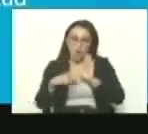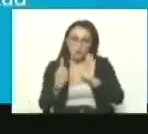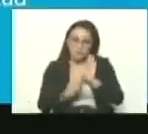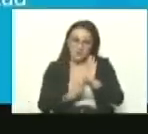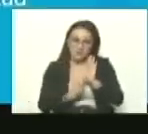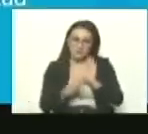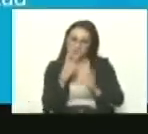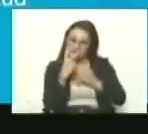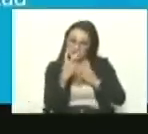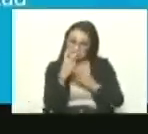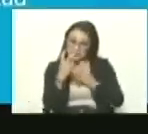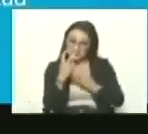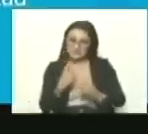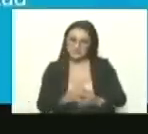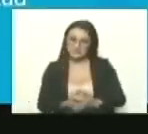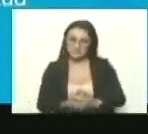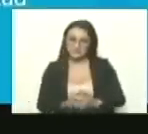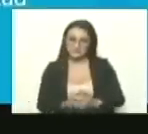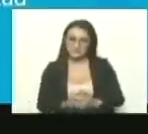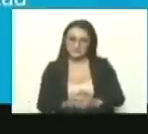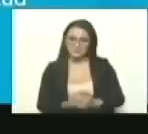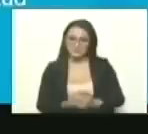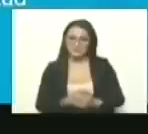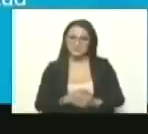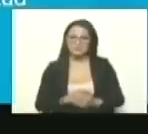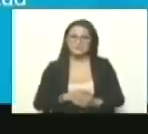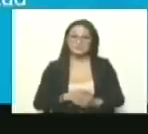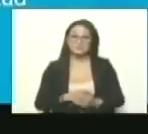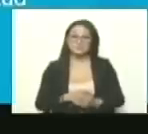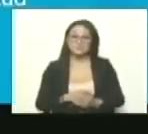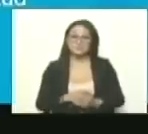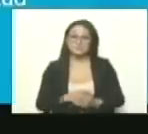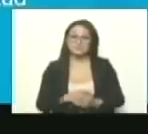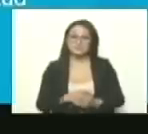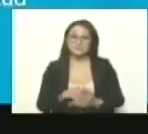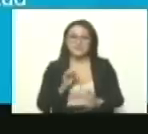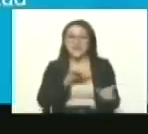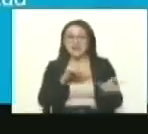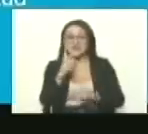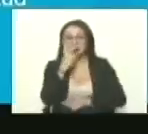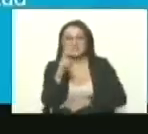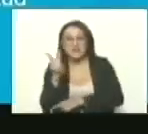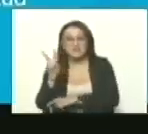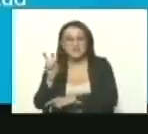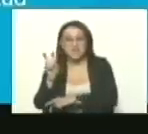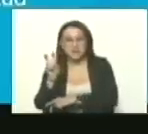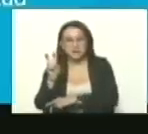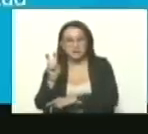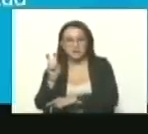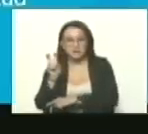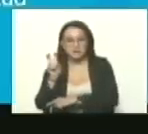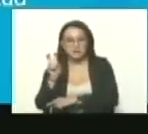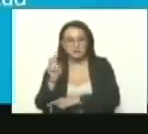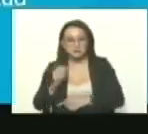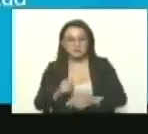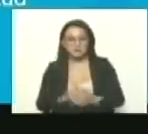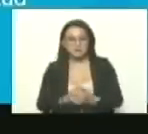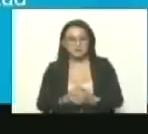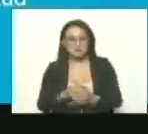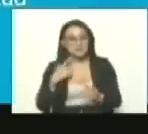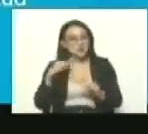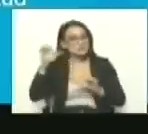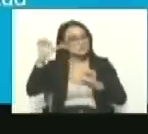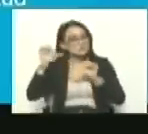mi presidente. Bueno, Elsie, ya tuvimos una visita el día viernes. Te he escuchado,